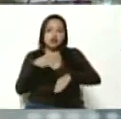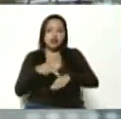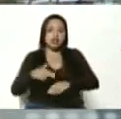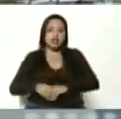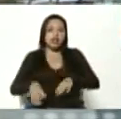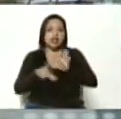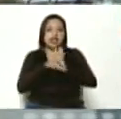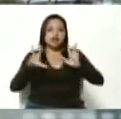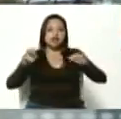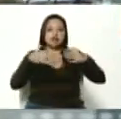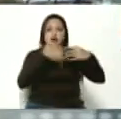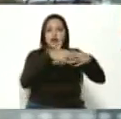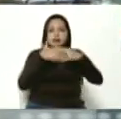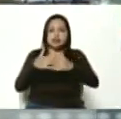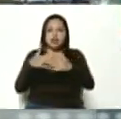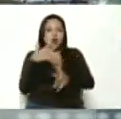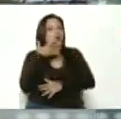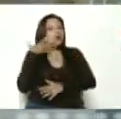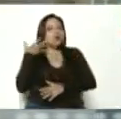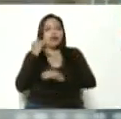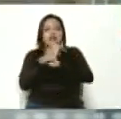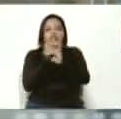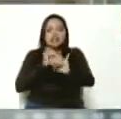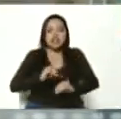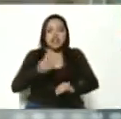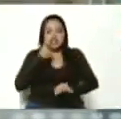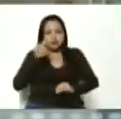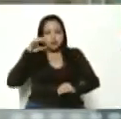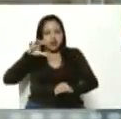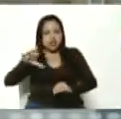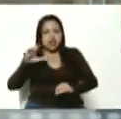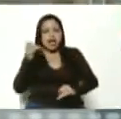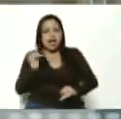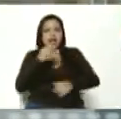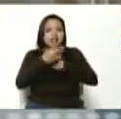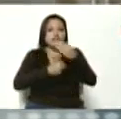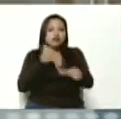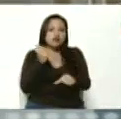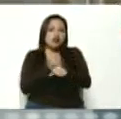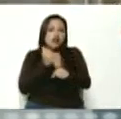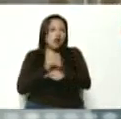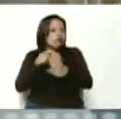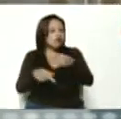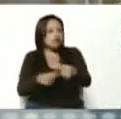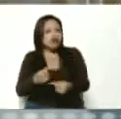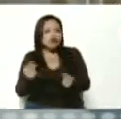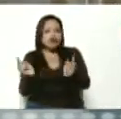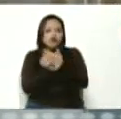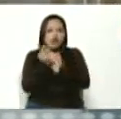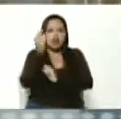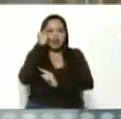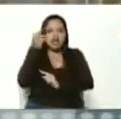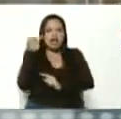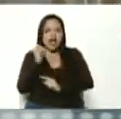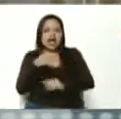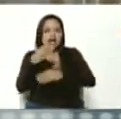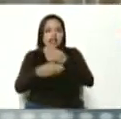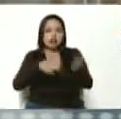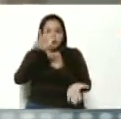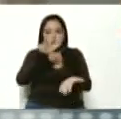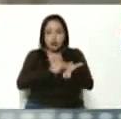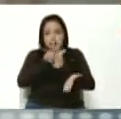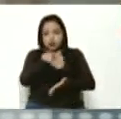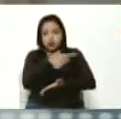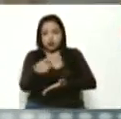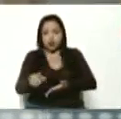mucho orgullo y mucha felicidad, le decimos al país que hemos cumplido y que ya en los próximos días estaremos sancionando nuestra ley de nuevos